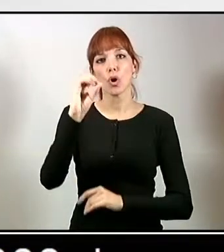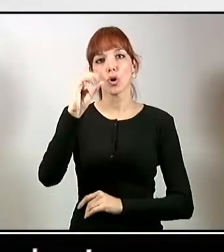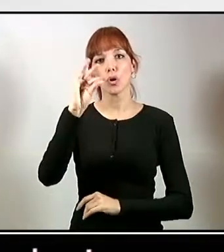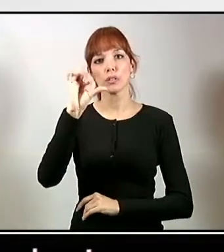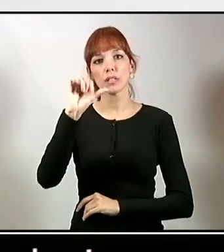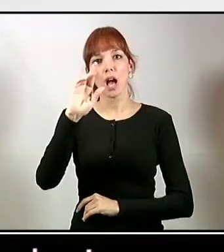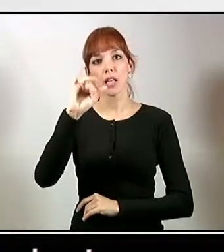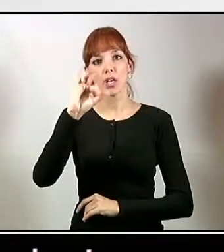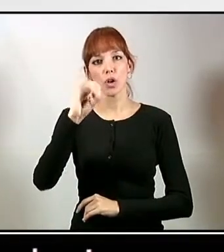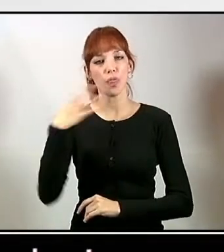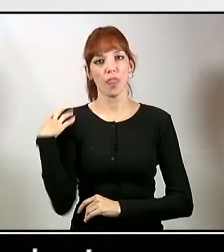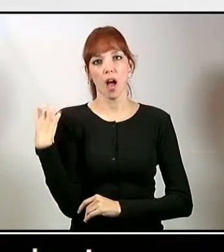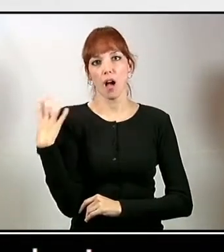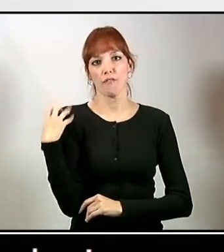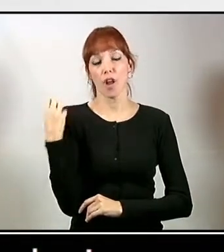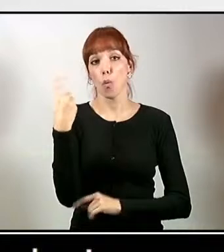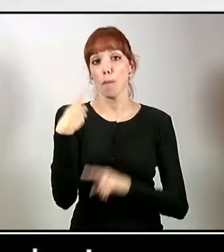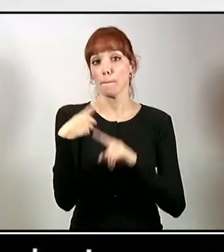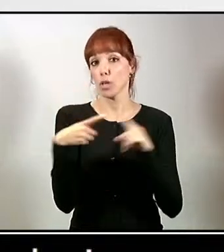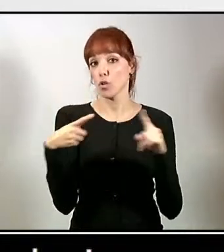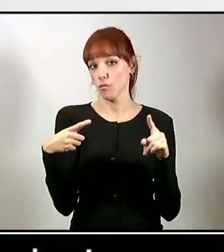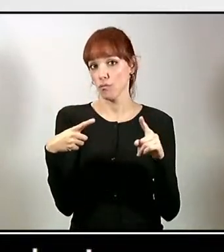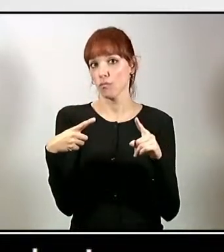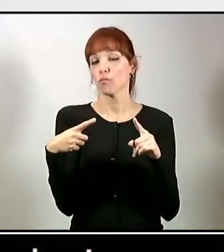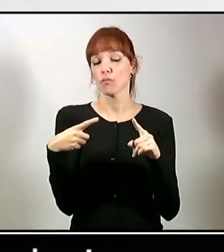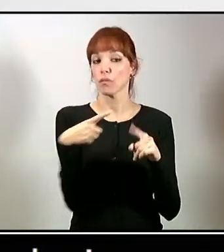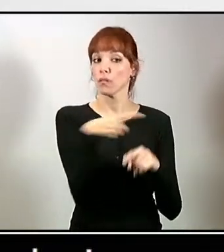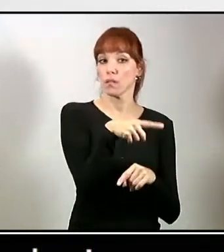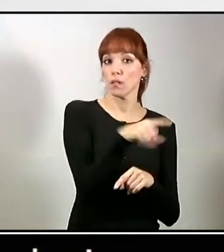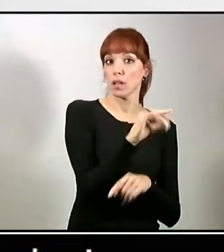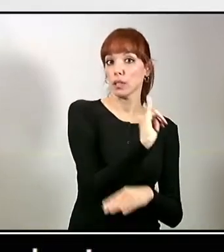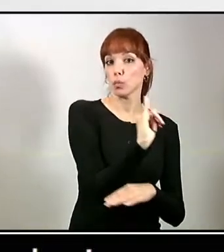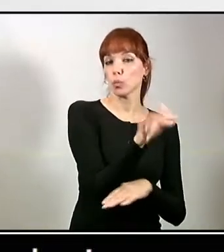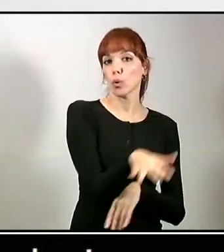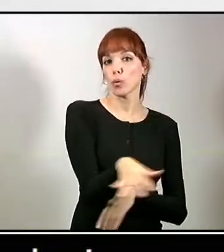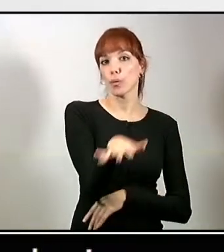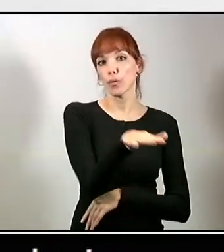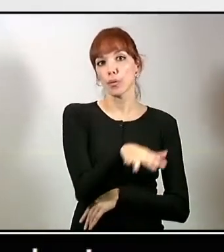un presupuesto de más de 1 millón de euros, y en el otro en el Instituto de